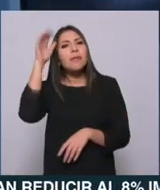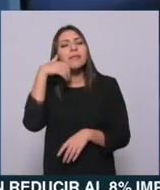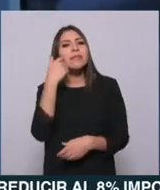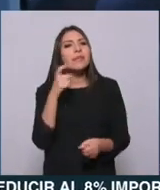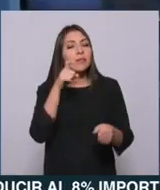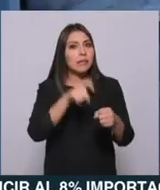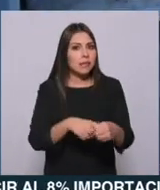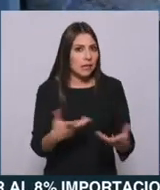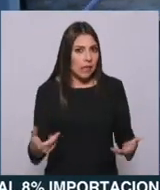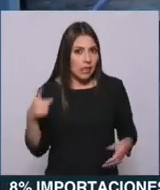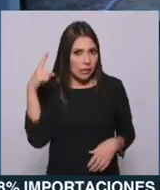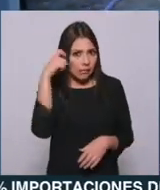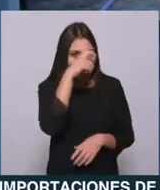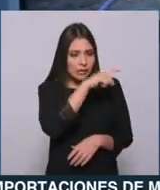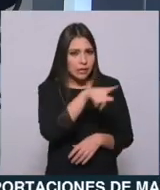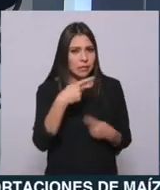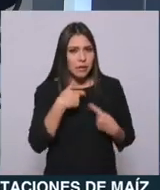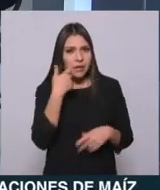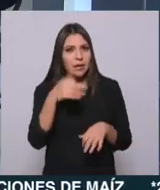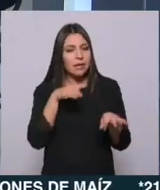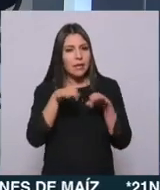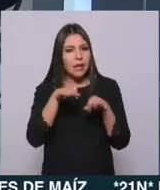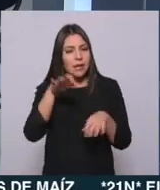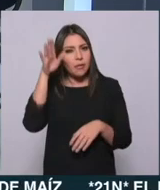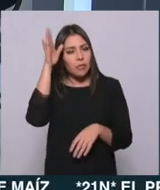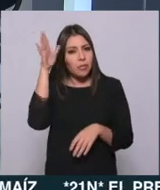de esta manera tan noble a nuestra capital y a